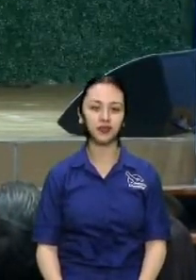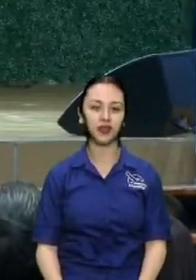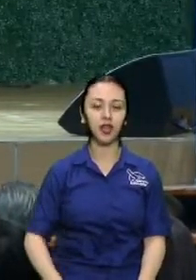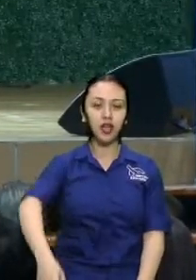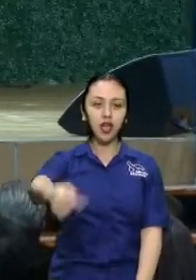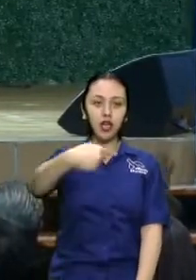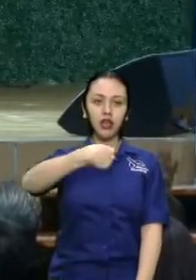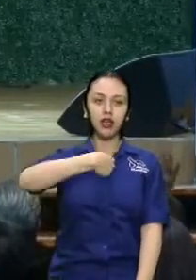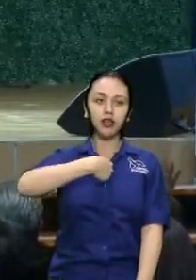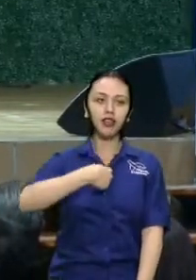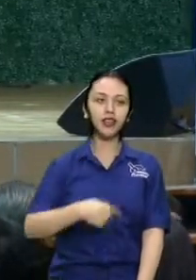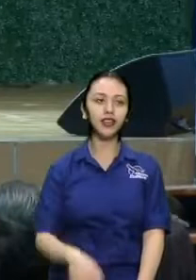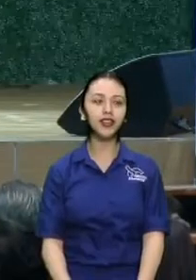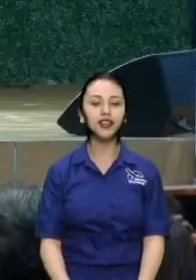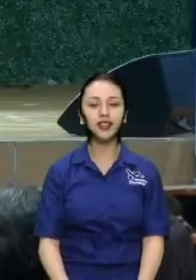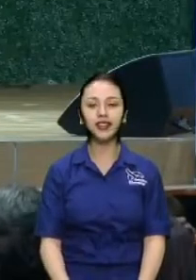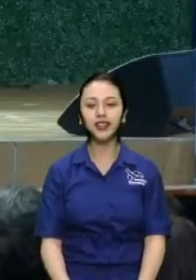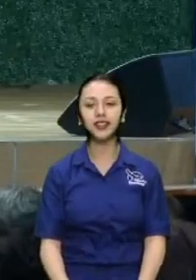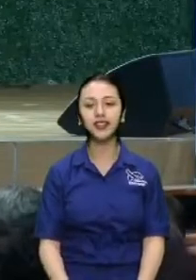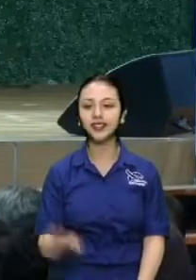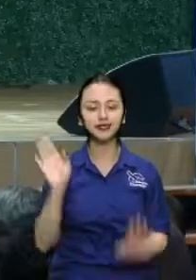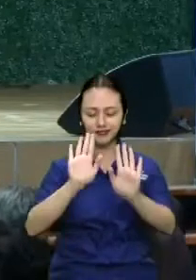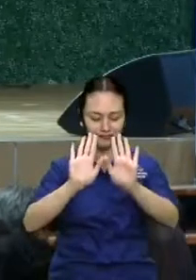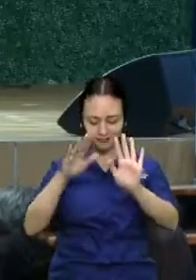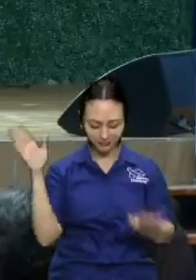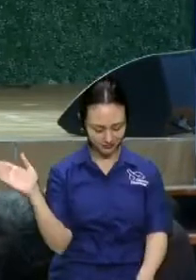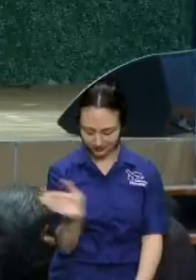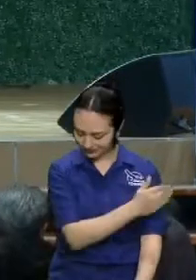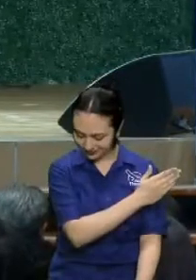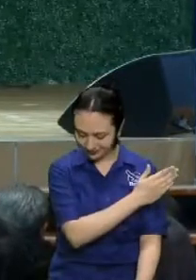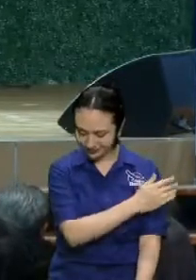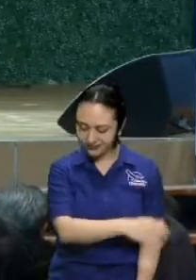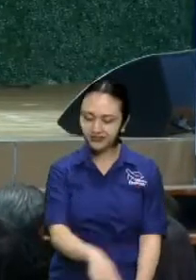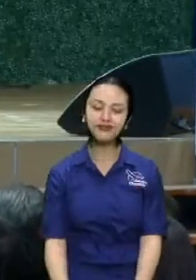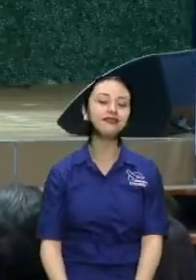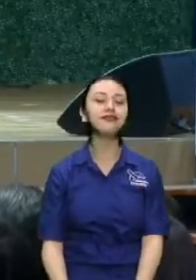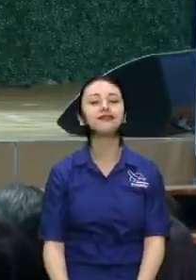declaro salud sobre ese pastor que cobró. Ok, volvamos al punto, pues.